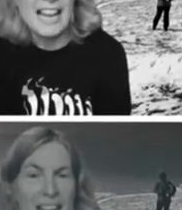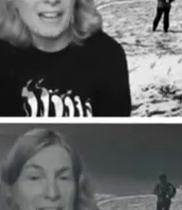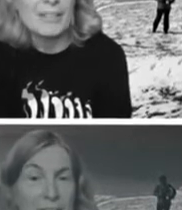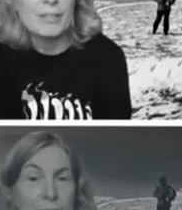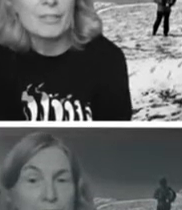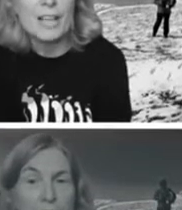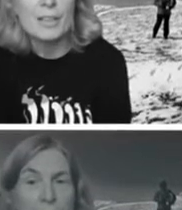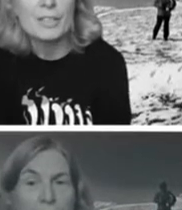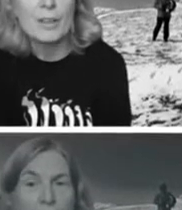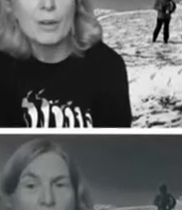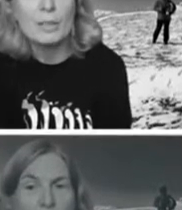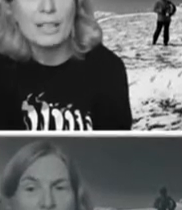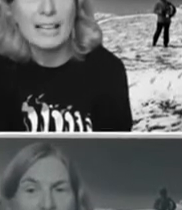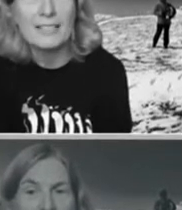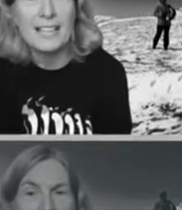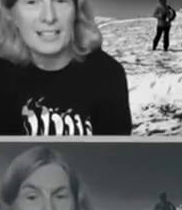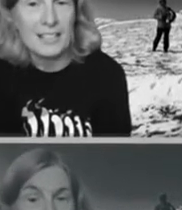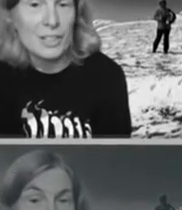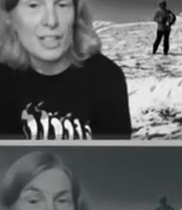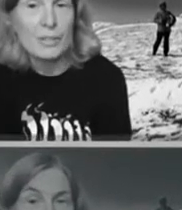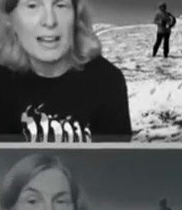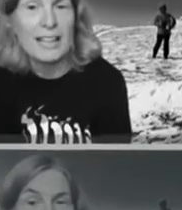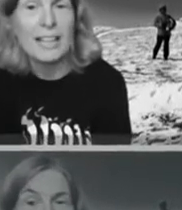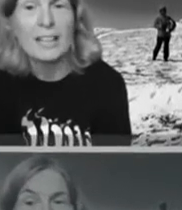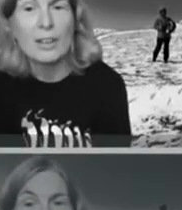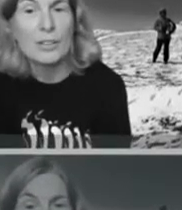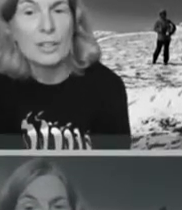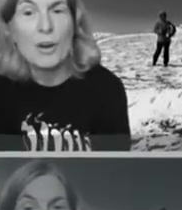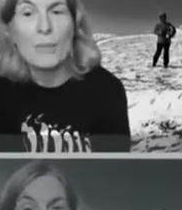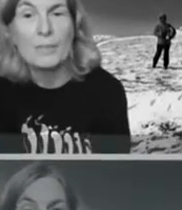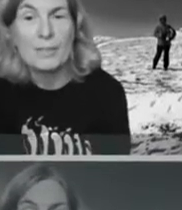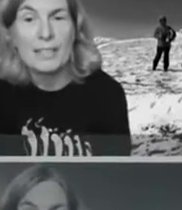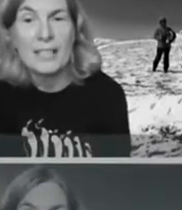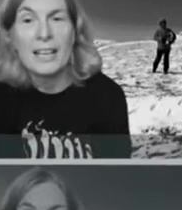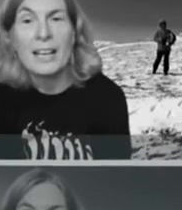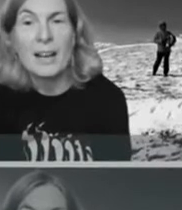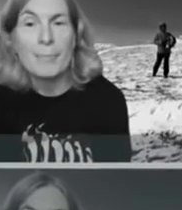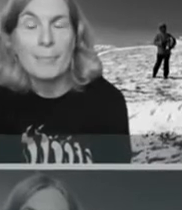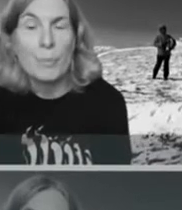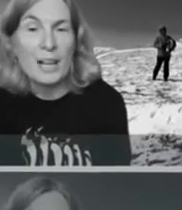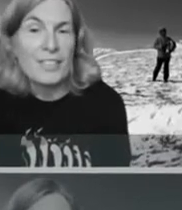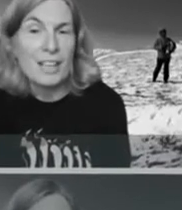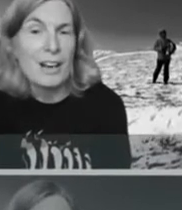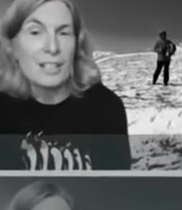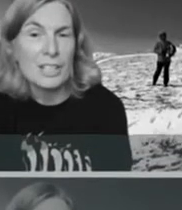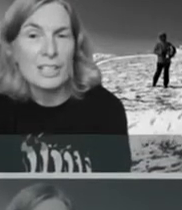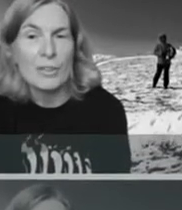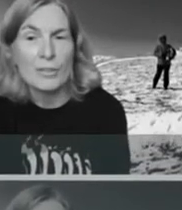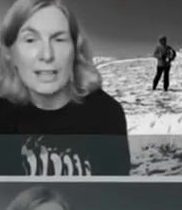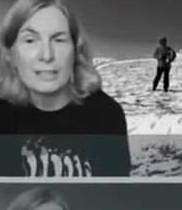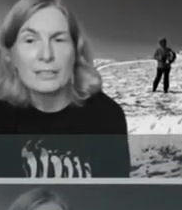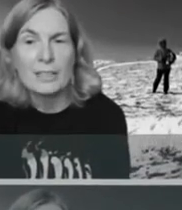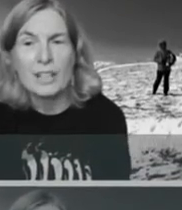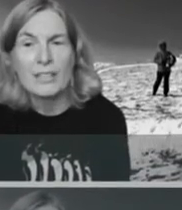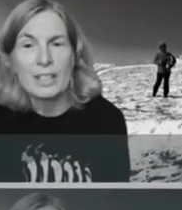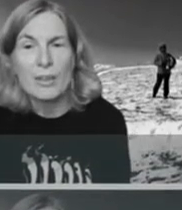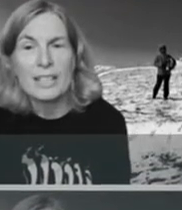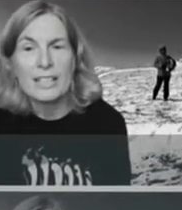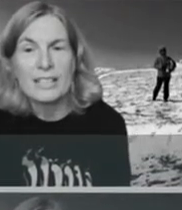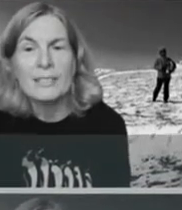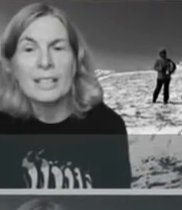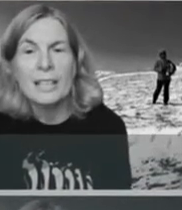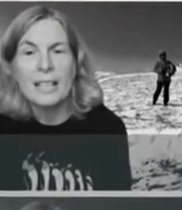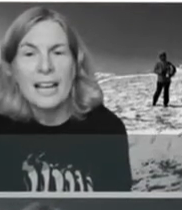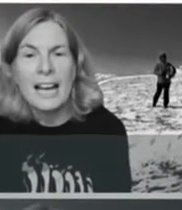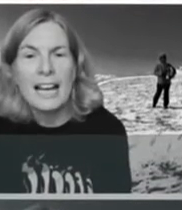medio. Si miran el gráfico del medio, el de arriba muestra el área del agujero de ozono y ese es este año en la